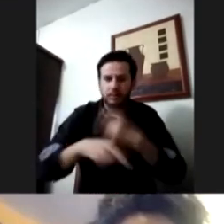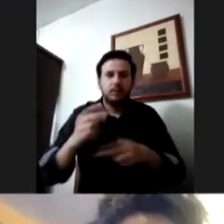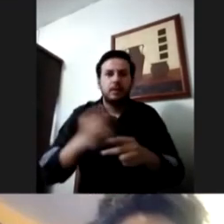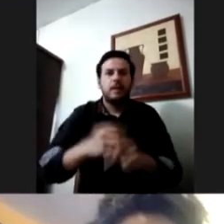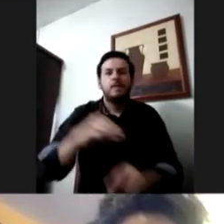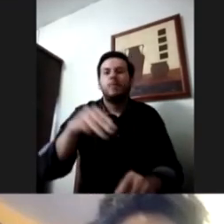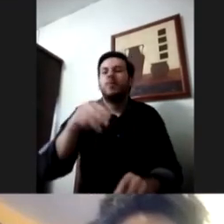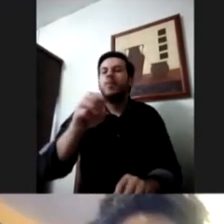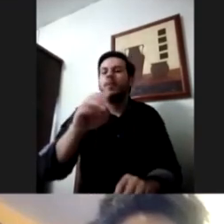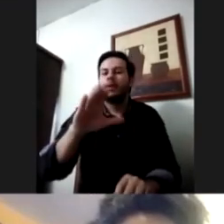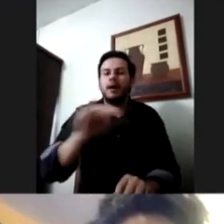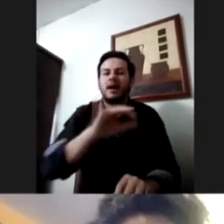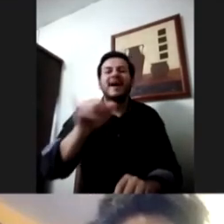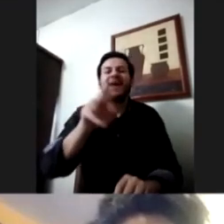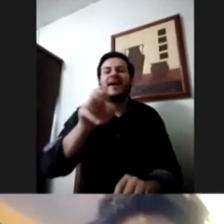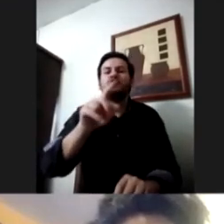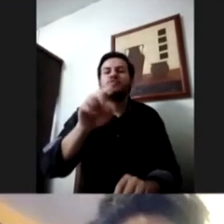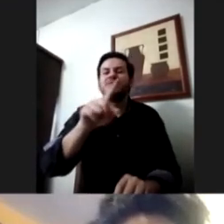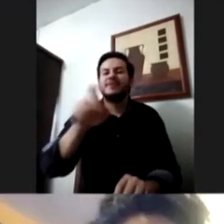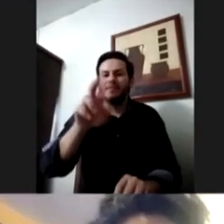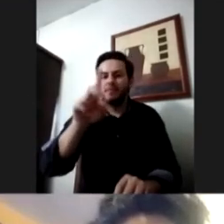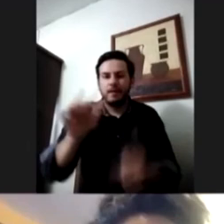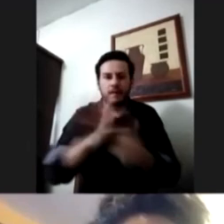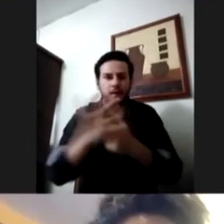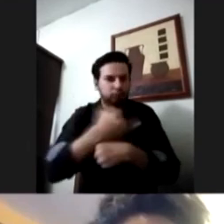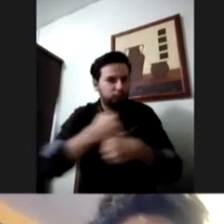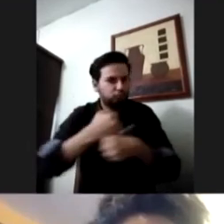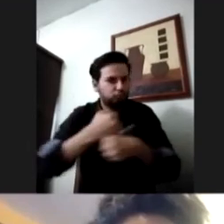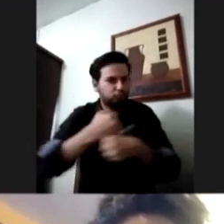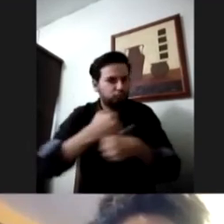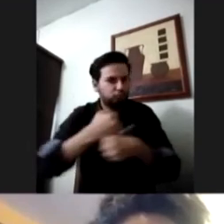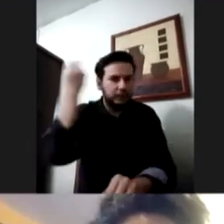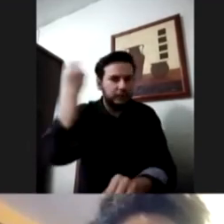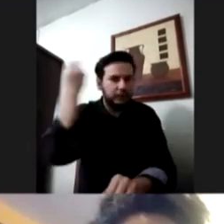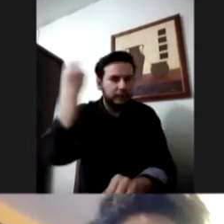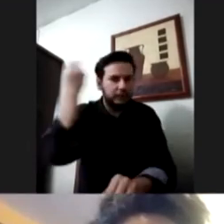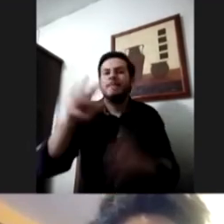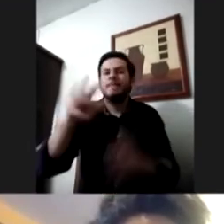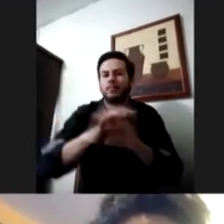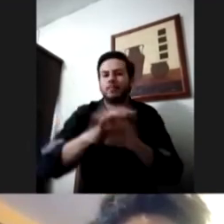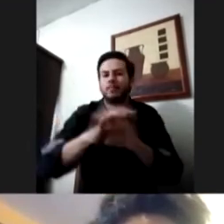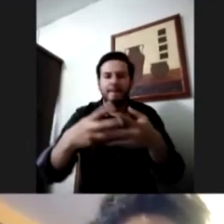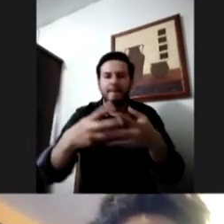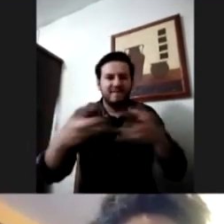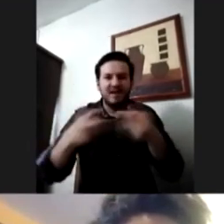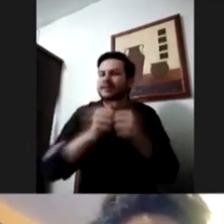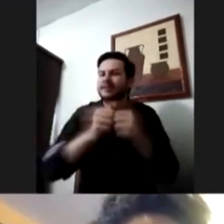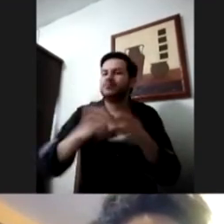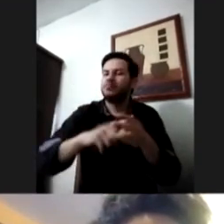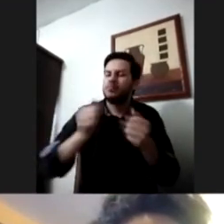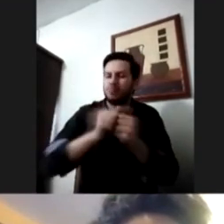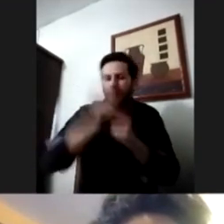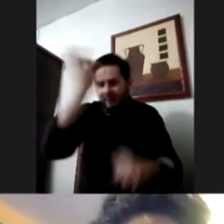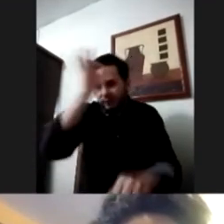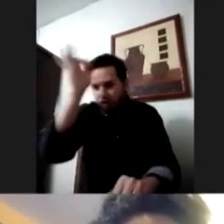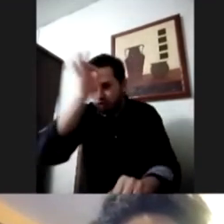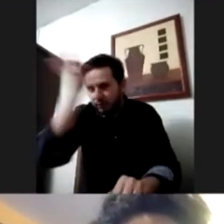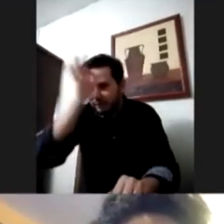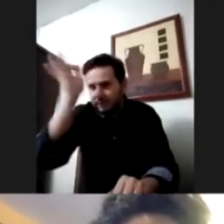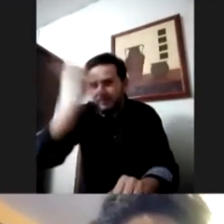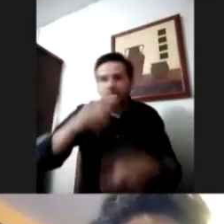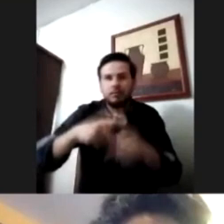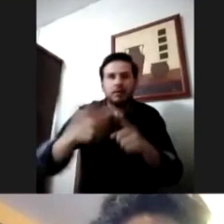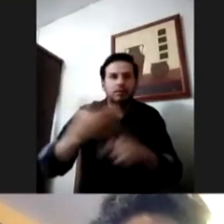está Jesús Rodríguez Cepeda. Él es profesor investigador de la Universidad Autónoma Metropolitana. Es doctor en Filosofía, Moral y Política,